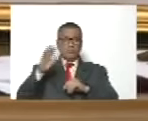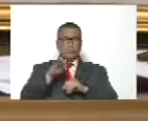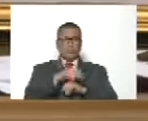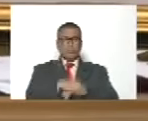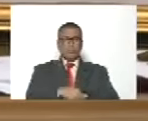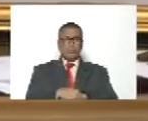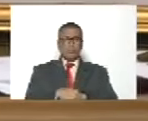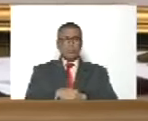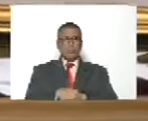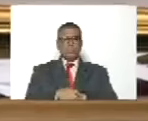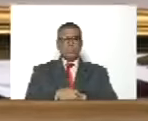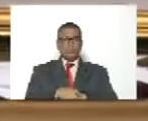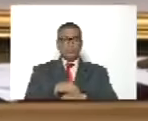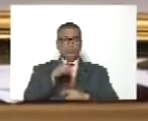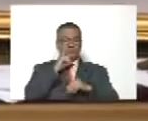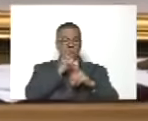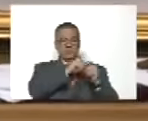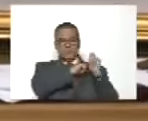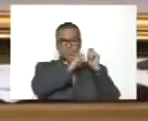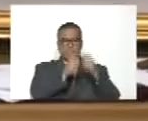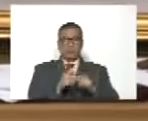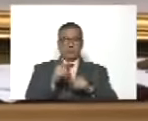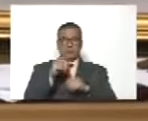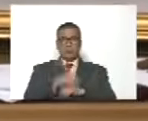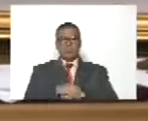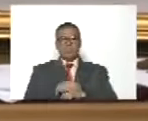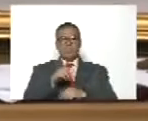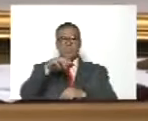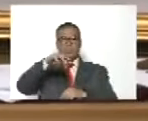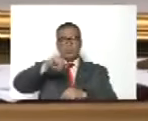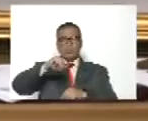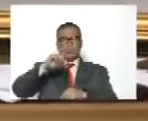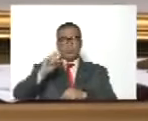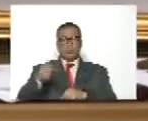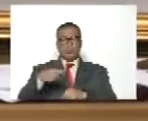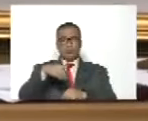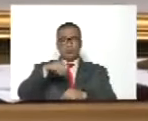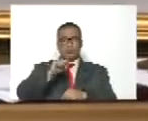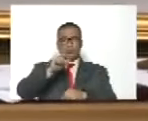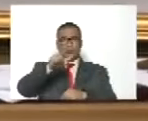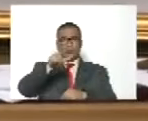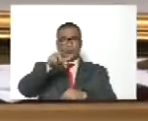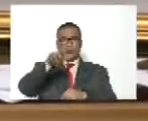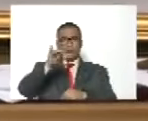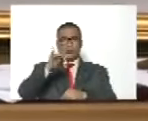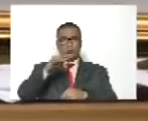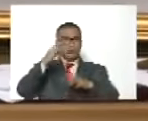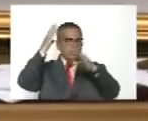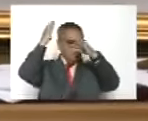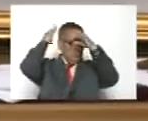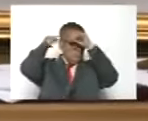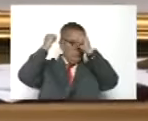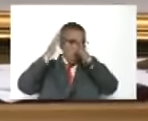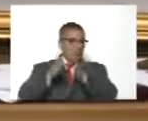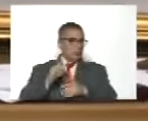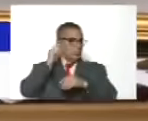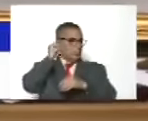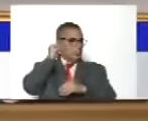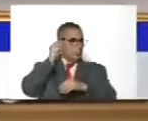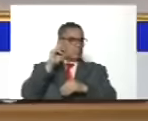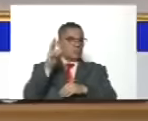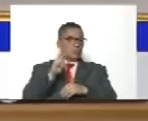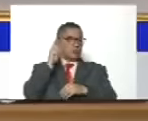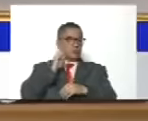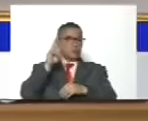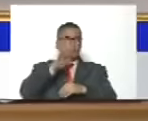Bolivariana de Venezuela, para el nombramiento de la ciudadana Magaly Josefina Enríquez como embajadora extraordinaria y plenipotenciaria de la